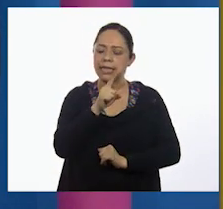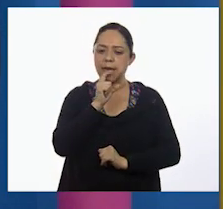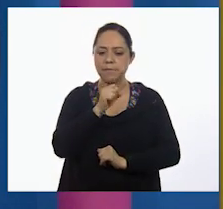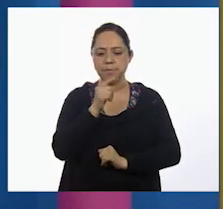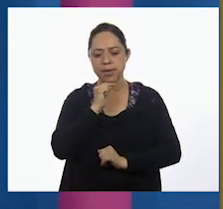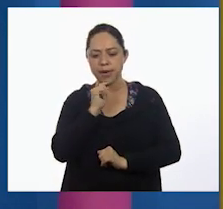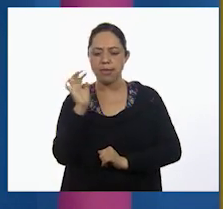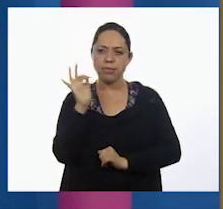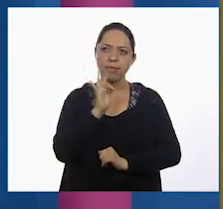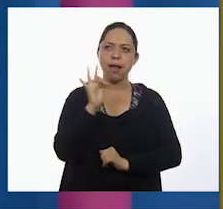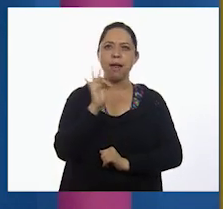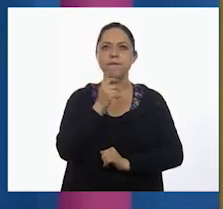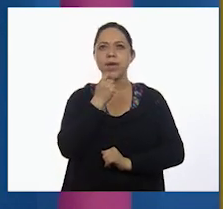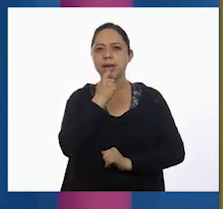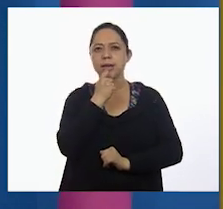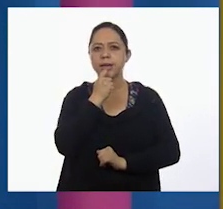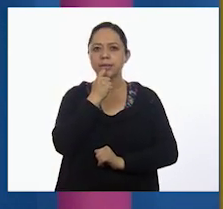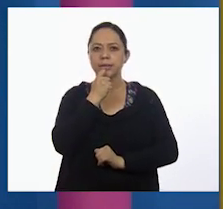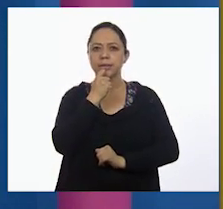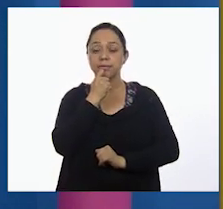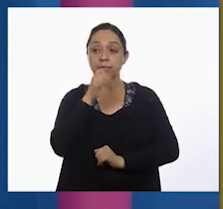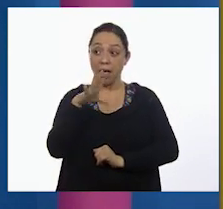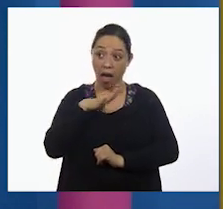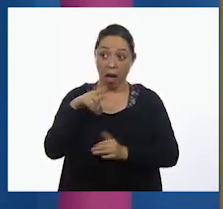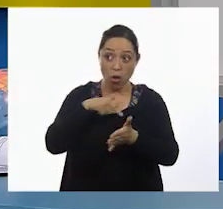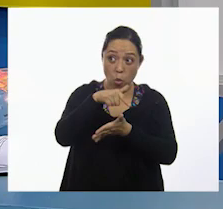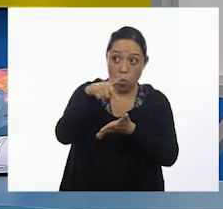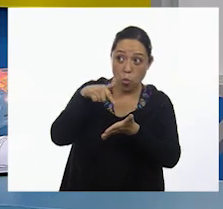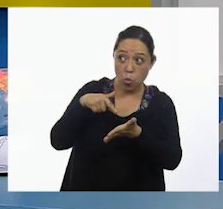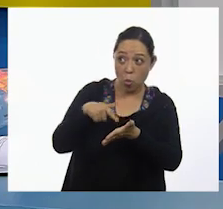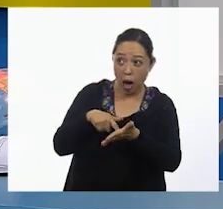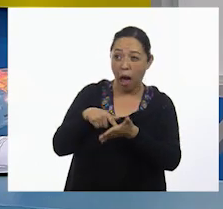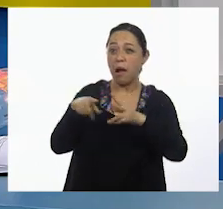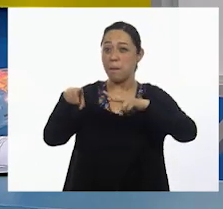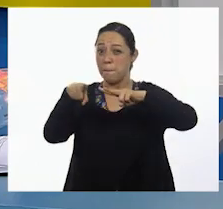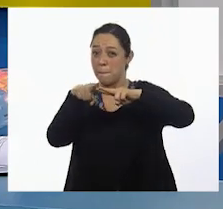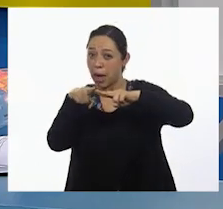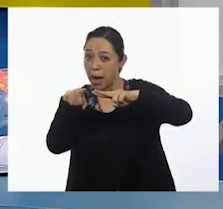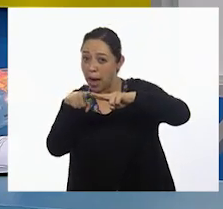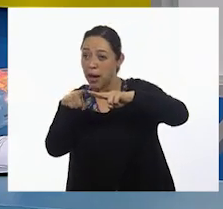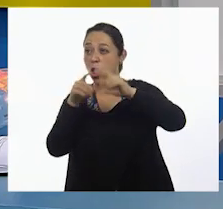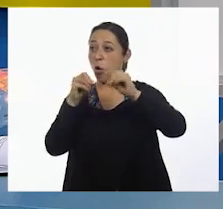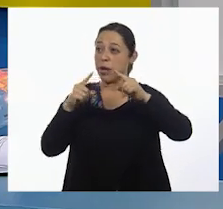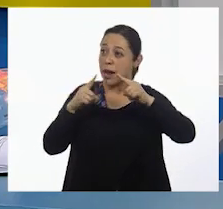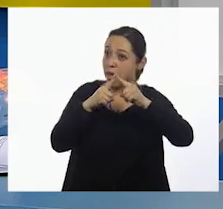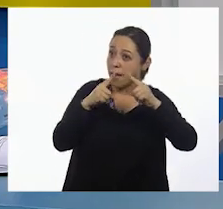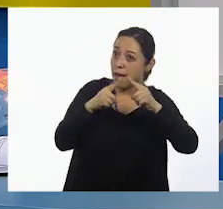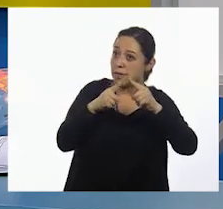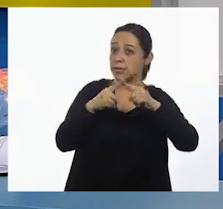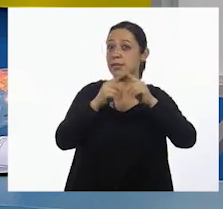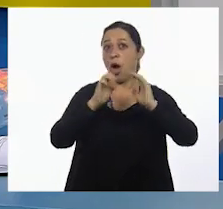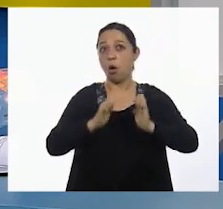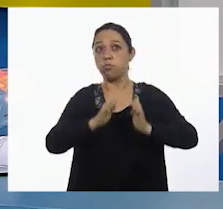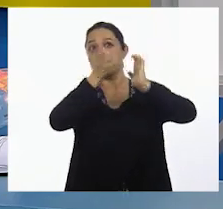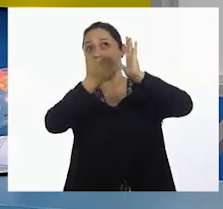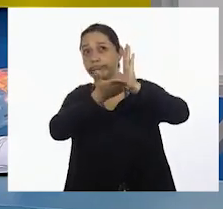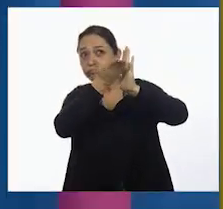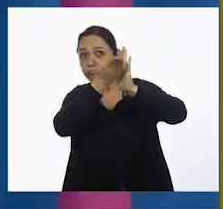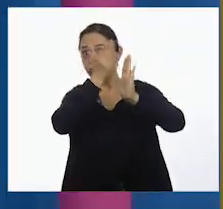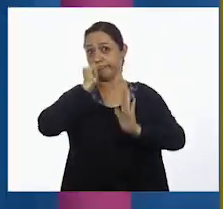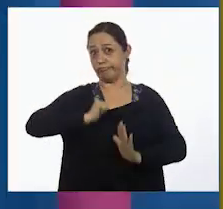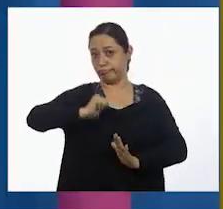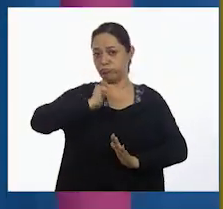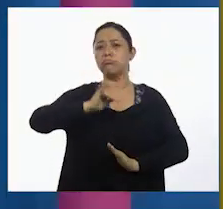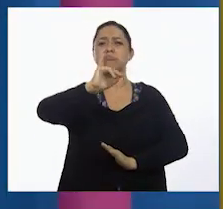conocer más? ¿Tiene algún sitio de interés? ¿Parque? ¿Una iglesia antigua? Sí. ¿Alguna edificación? Sí,